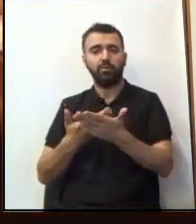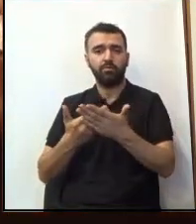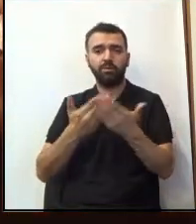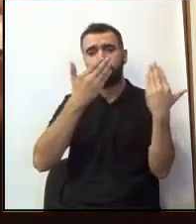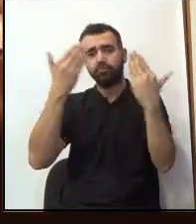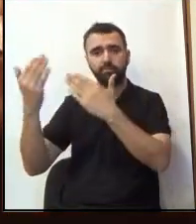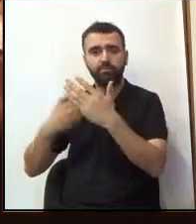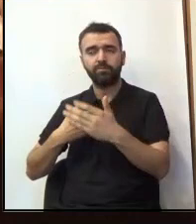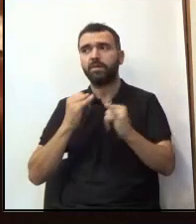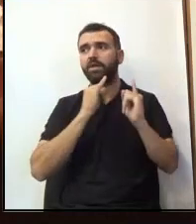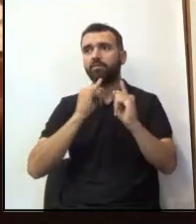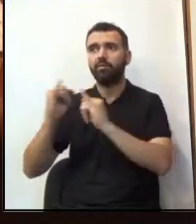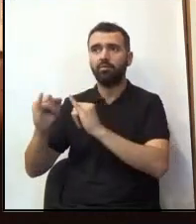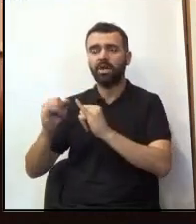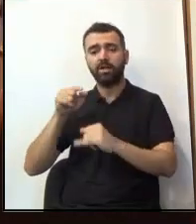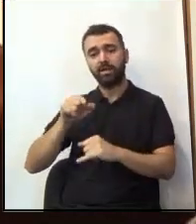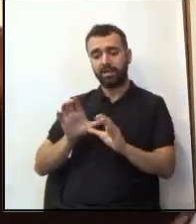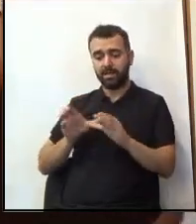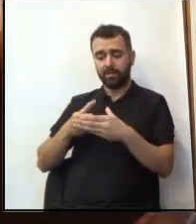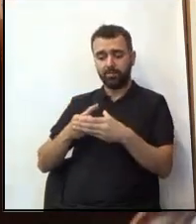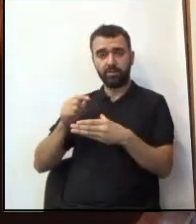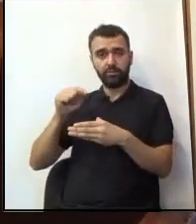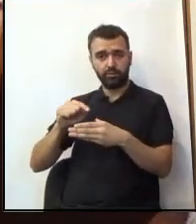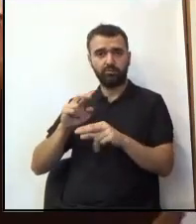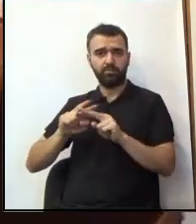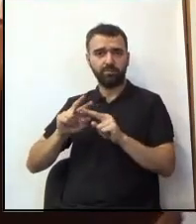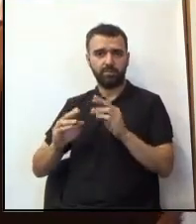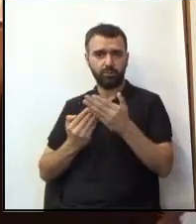Informar que la comisión se realizó hoy